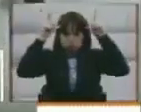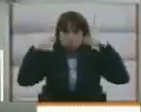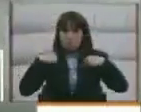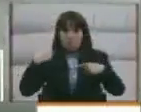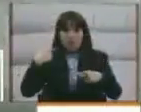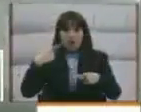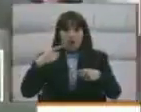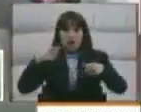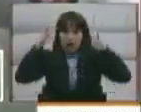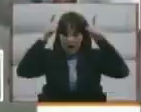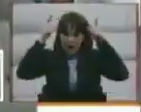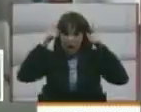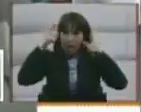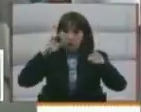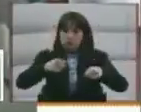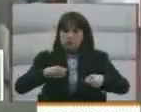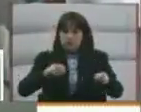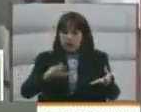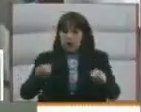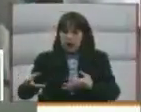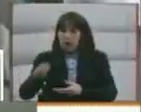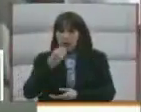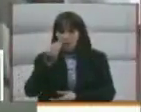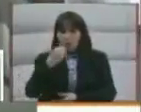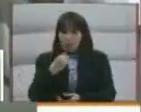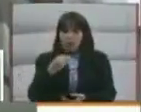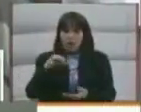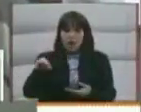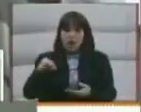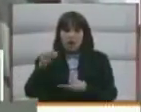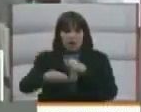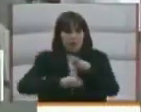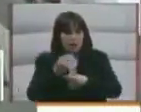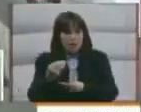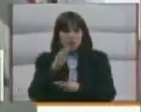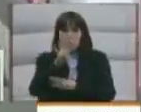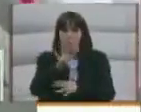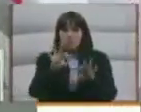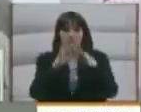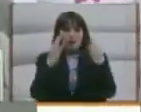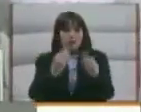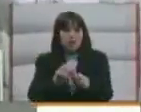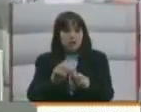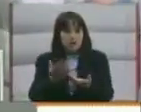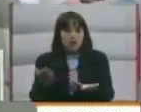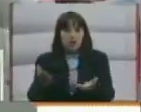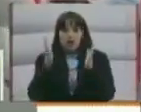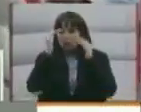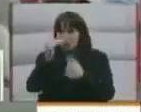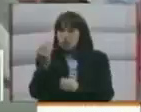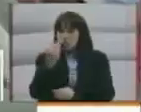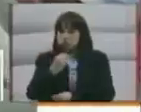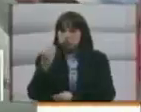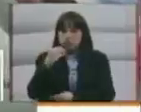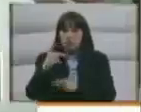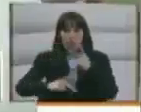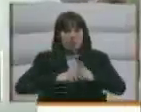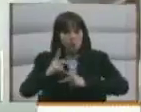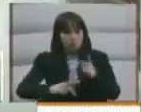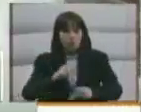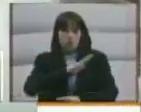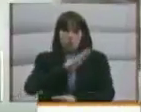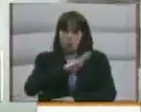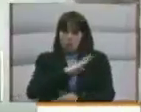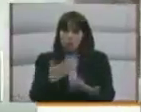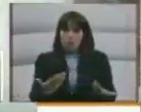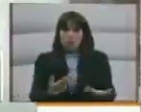calle manteniéndolo, donde se mantienen 4 núcleos familiares de ese agroproductivo que tengo. La